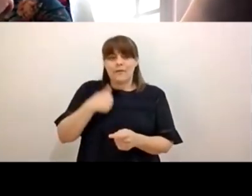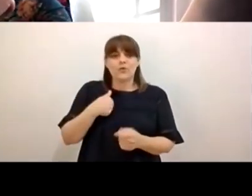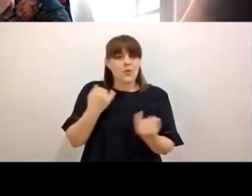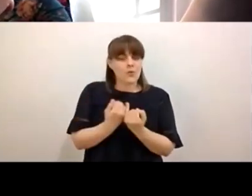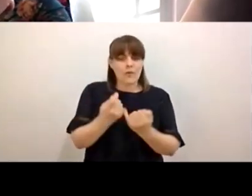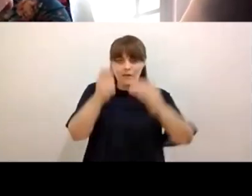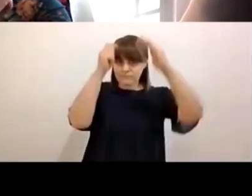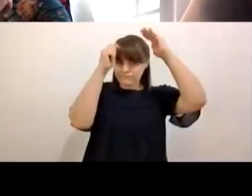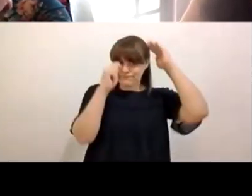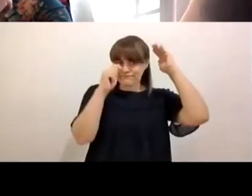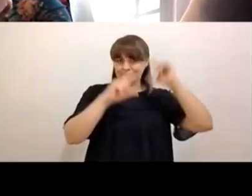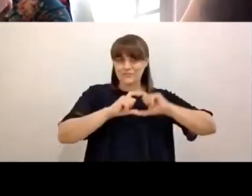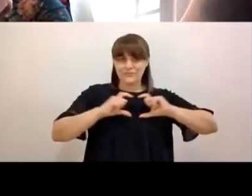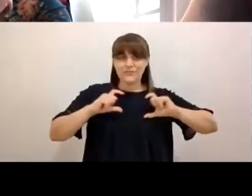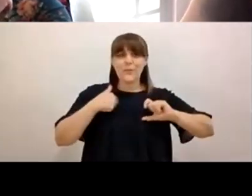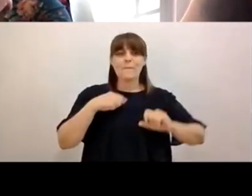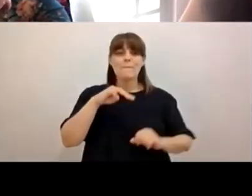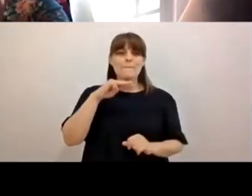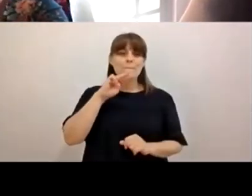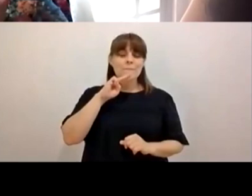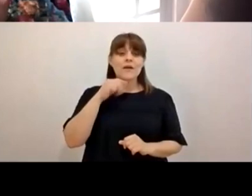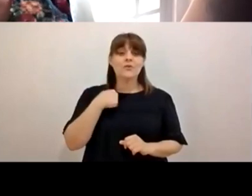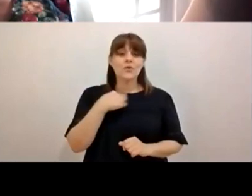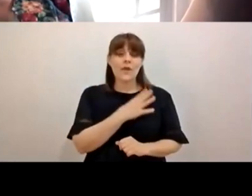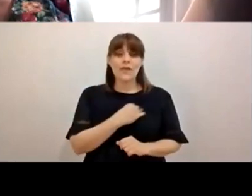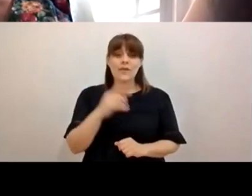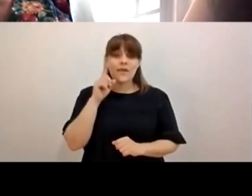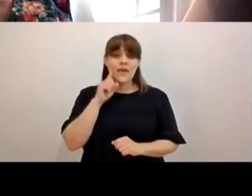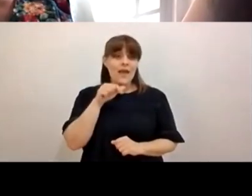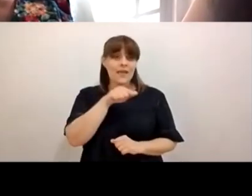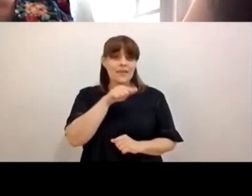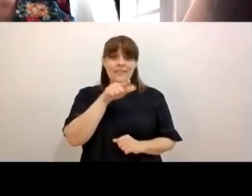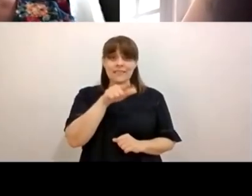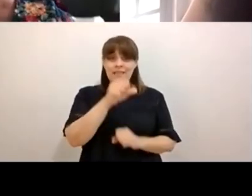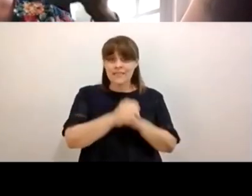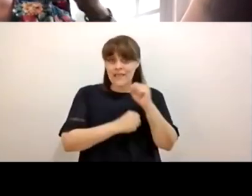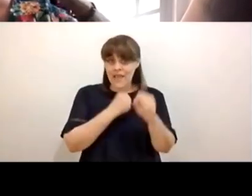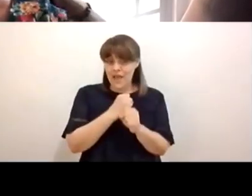momento yo tengo una hija maravillosa de 17 años